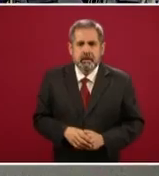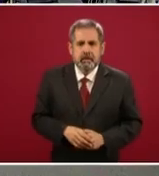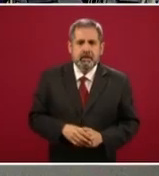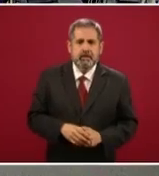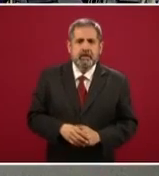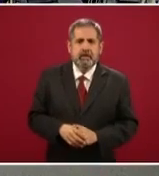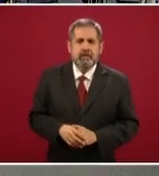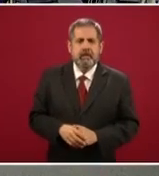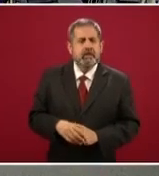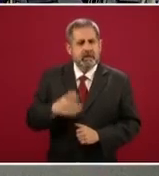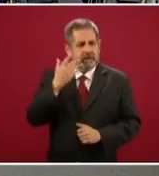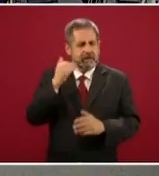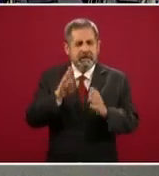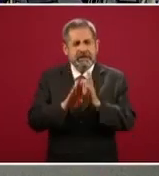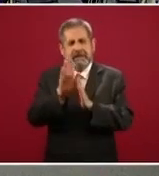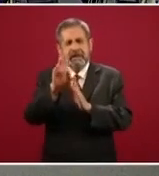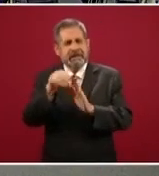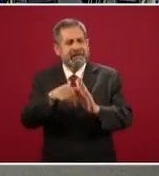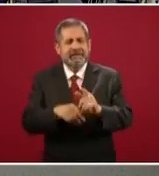Sí, no,